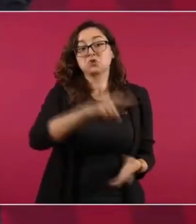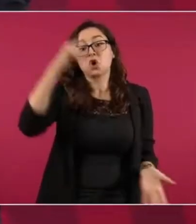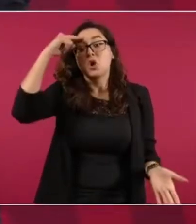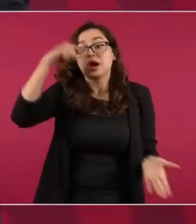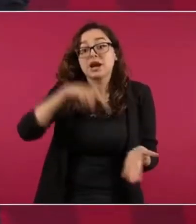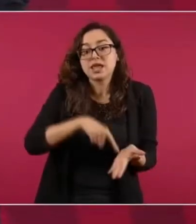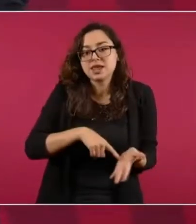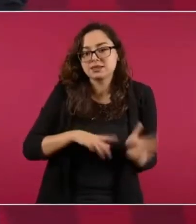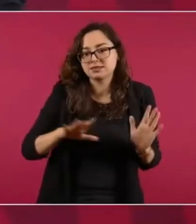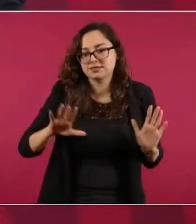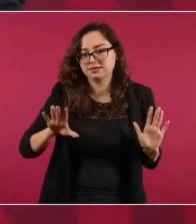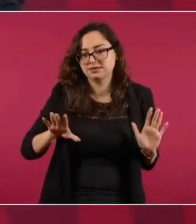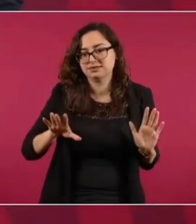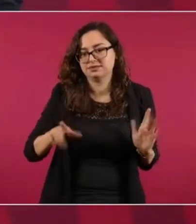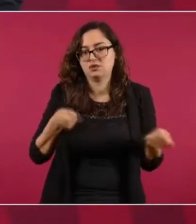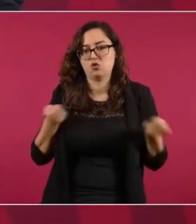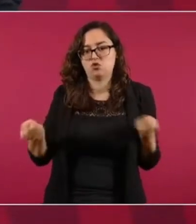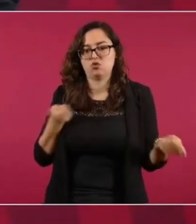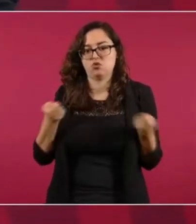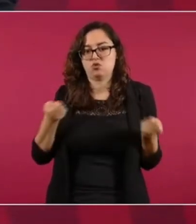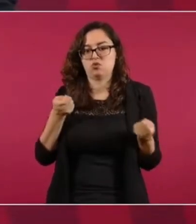una esfera